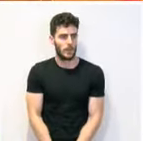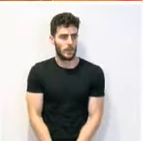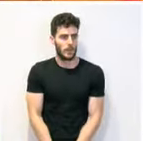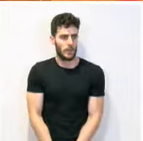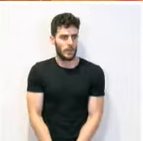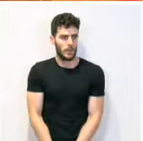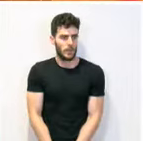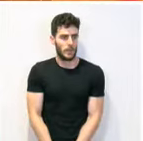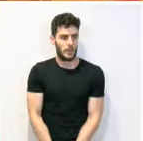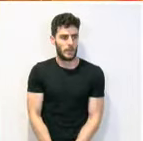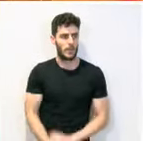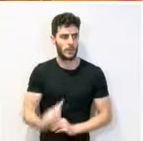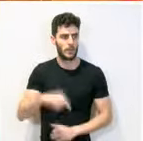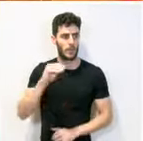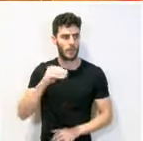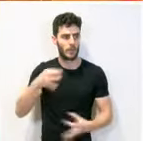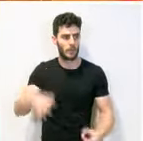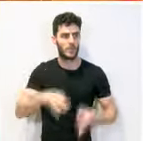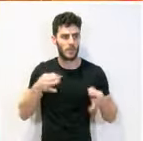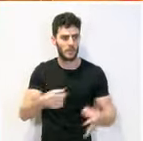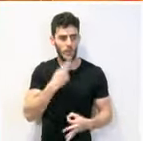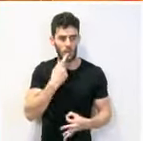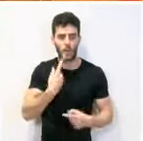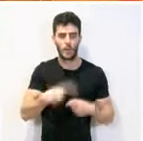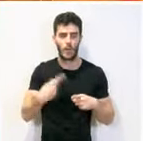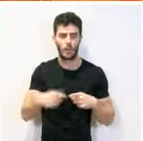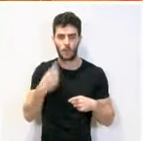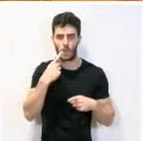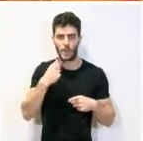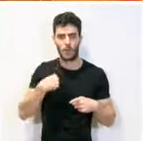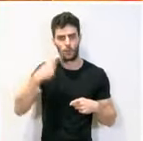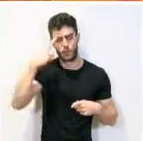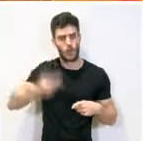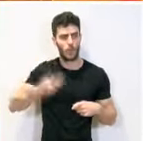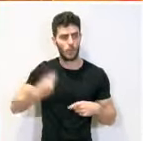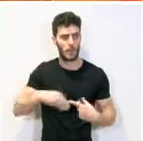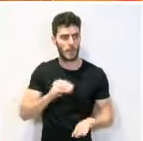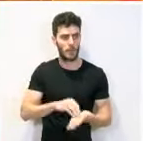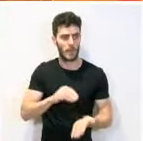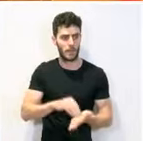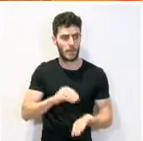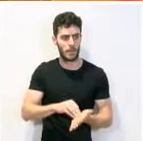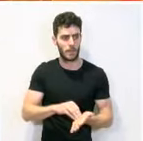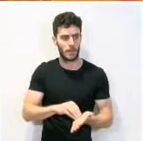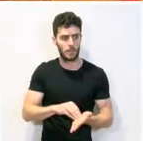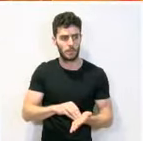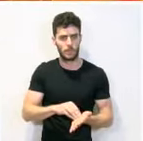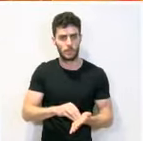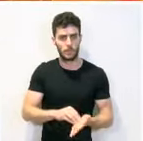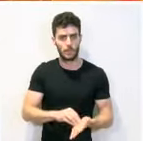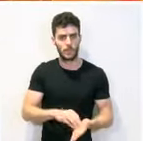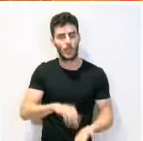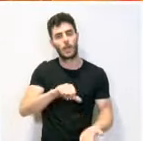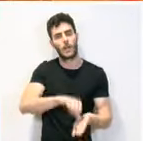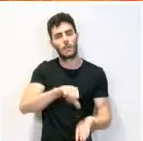Le preguntamos, y él siempre dice, y dice una cosa que yo creo que es importante, que muchas veces desde las